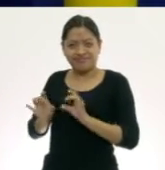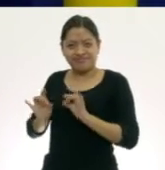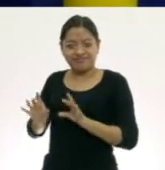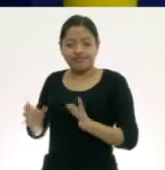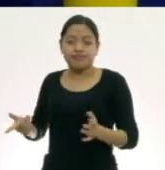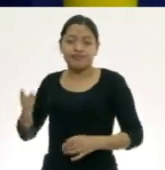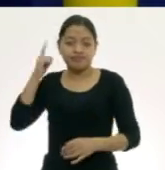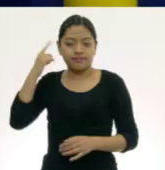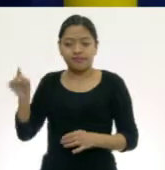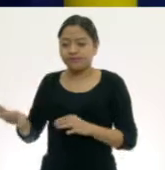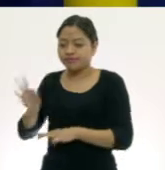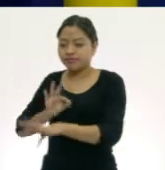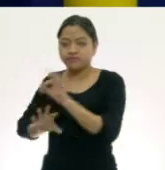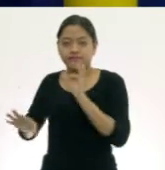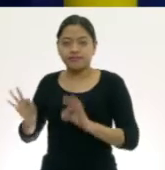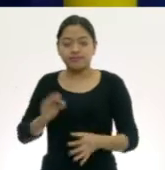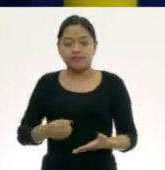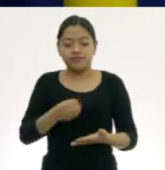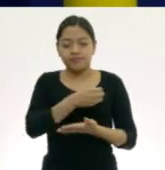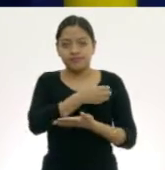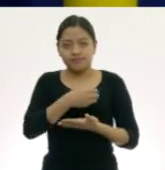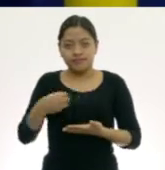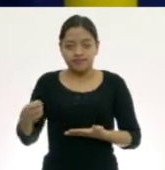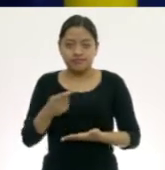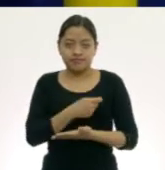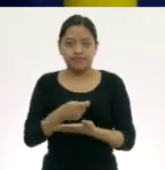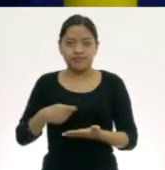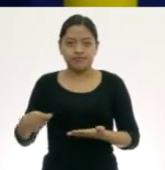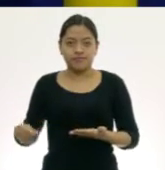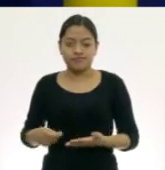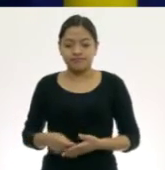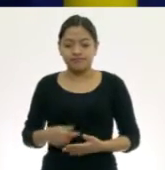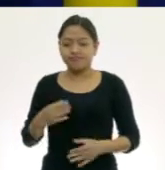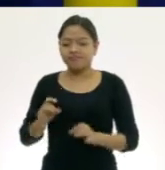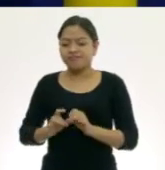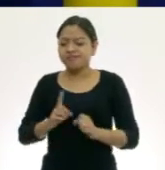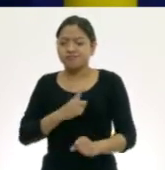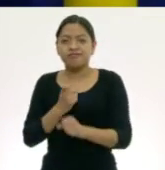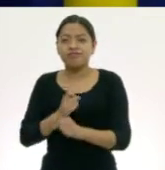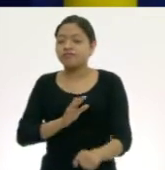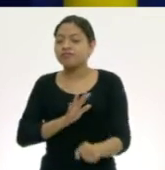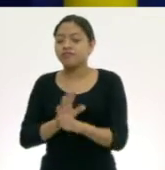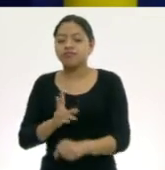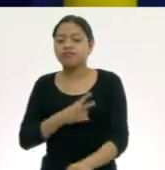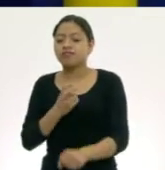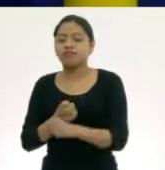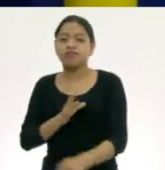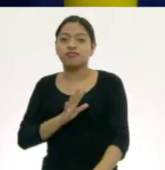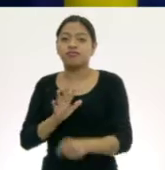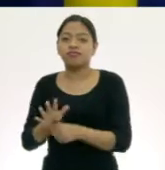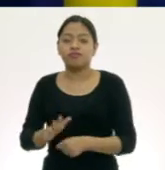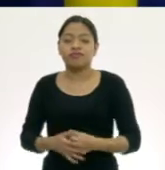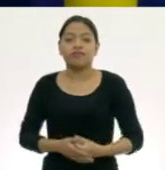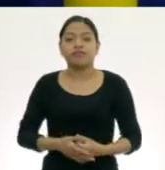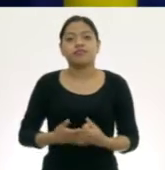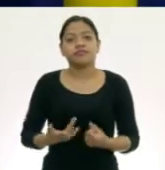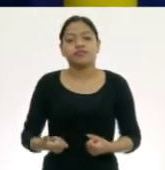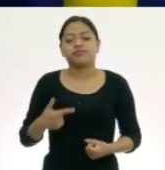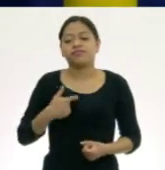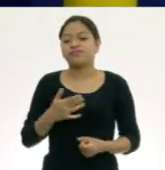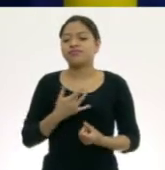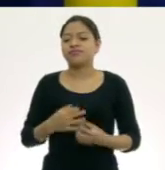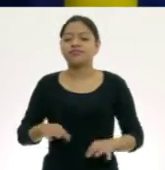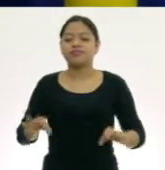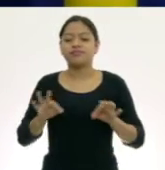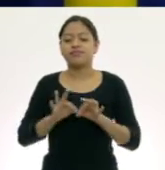es anotarlo o escribirlo conforme fueron sucediendo los hechos, en lugar de ir priorizando conforme la importancia